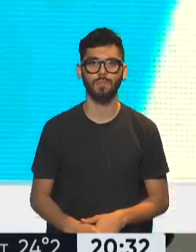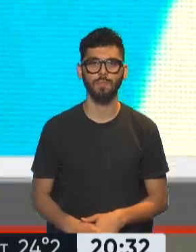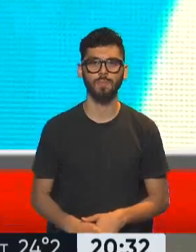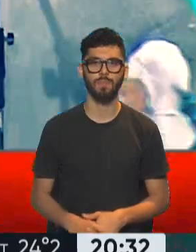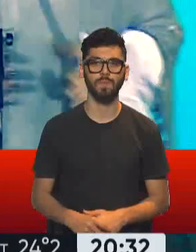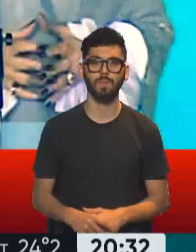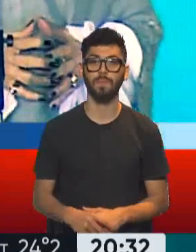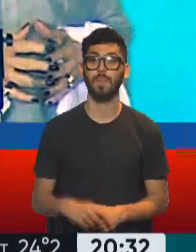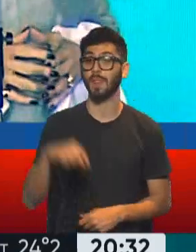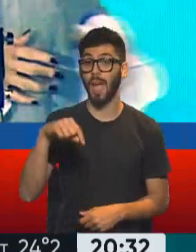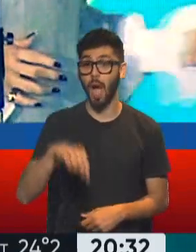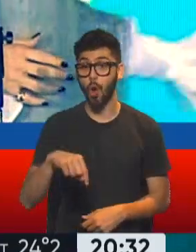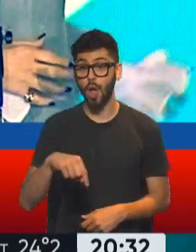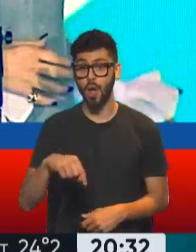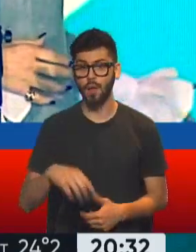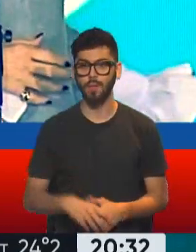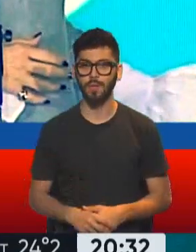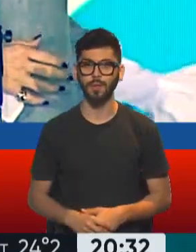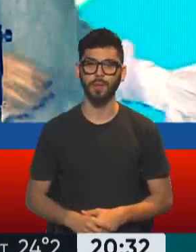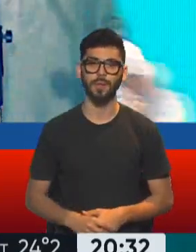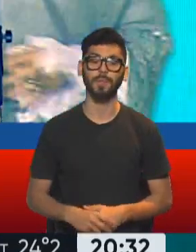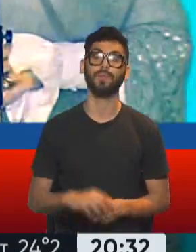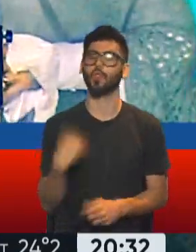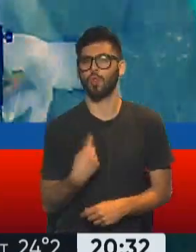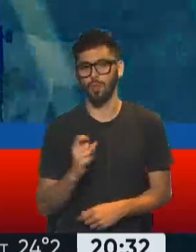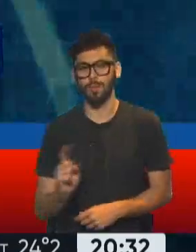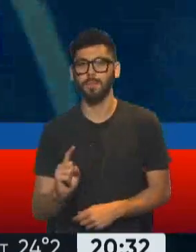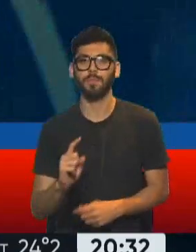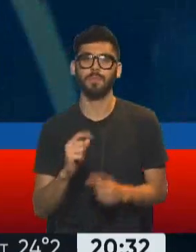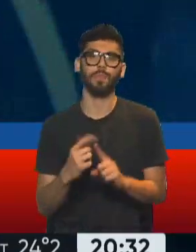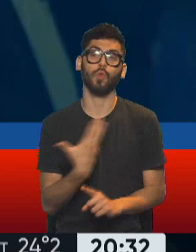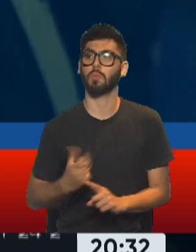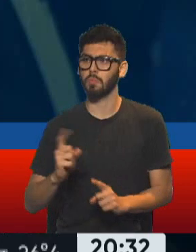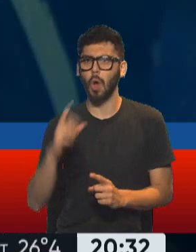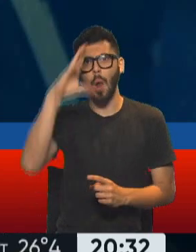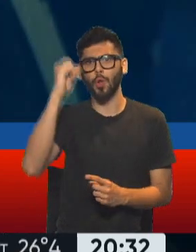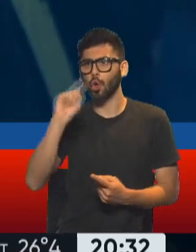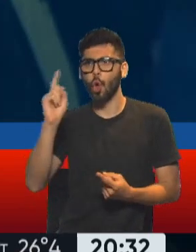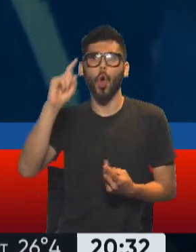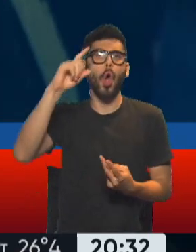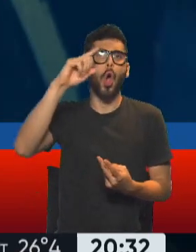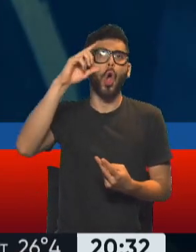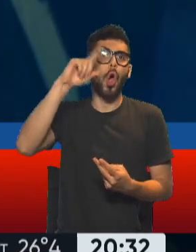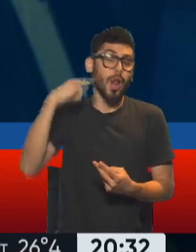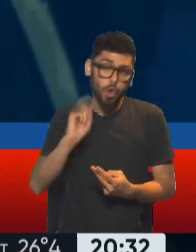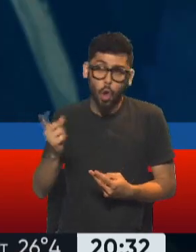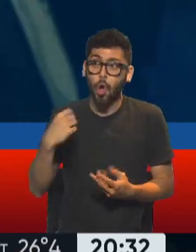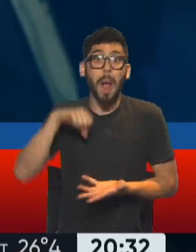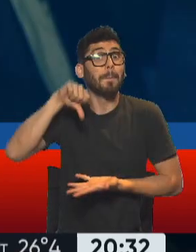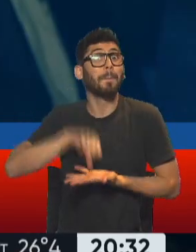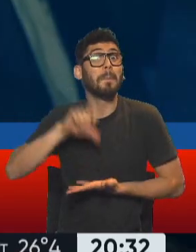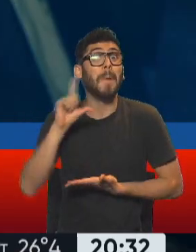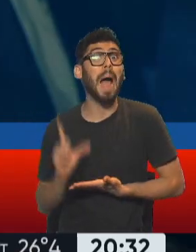ahora no nosotros no el gobierno no alberto no cristianos el país los argentinos